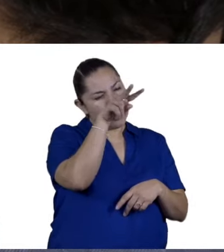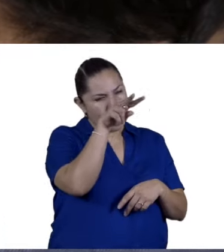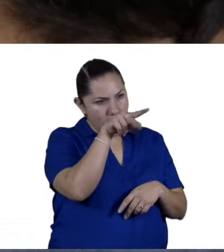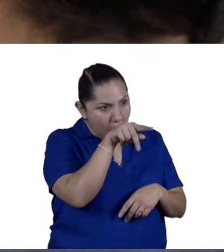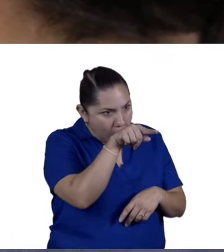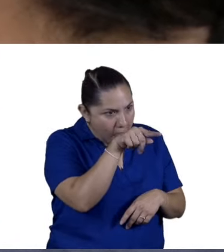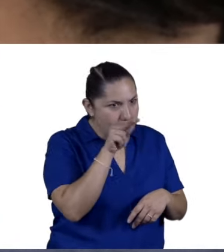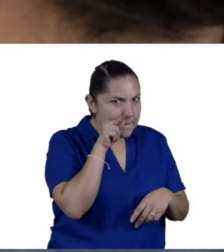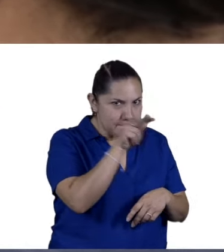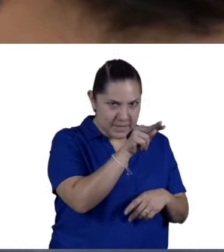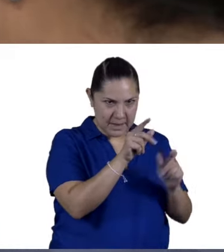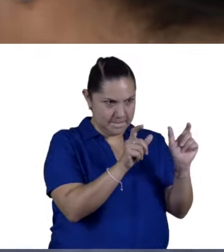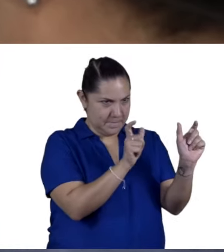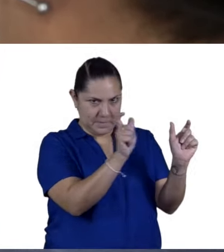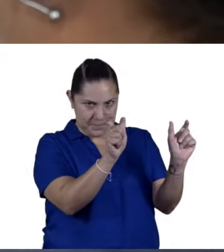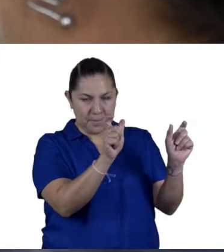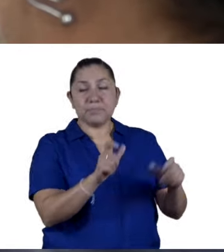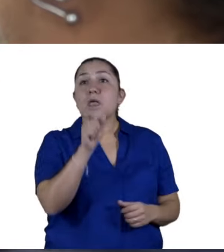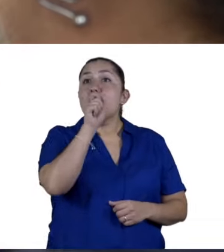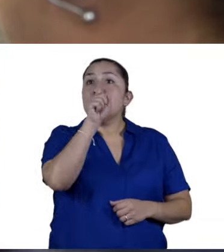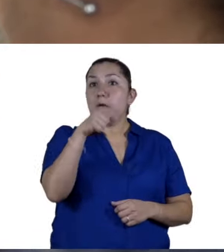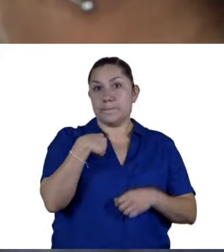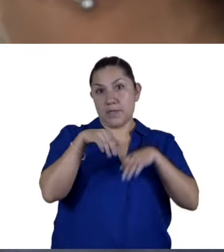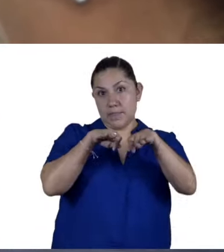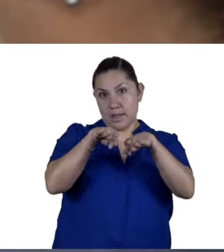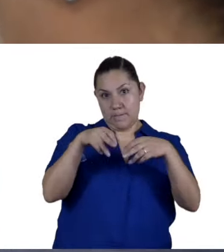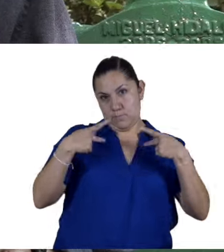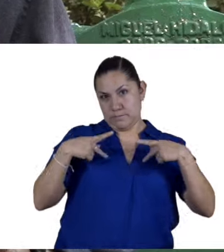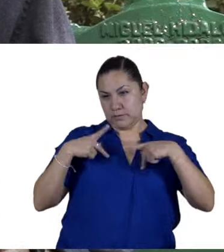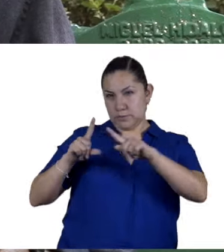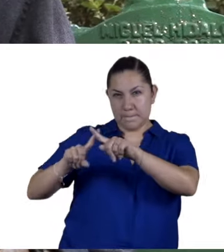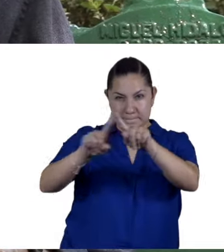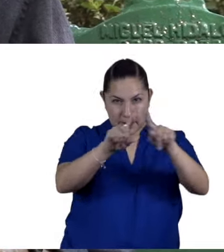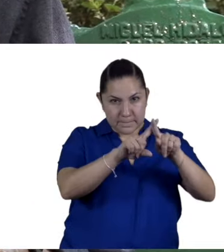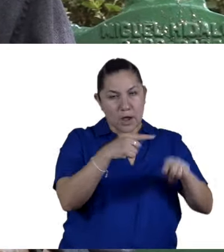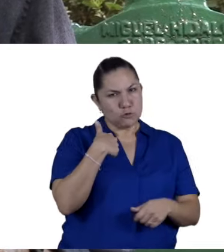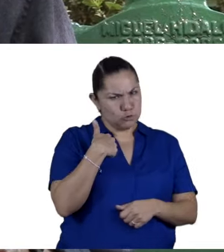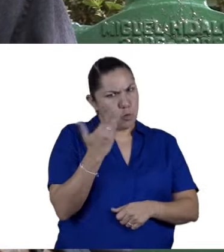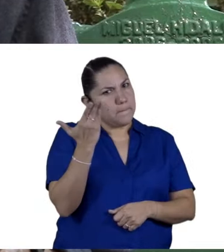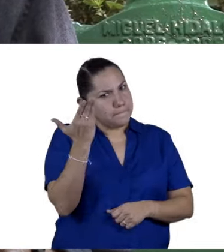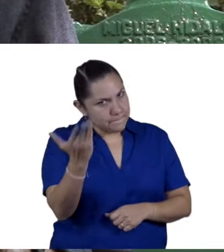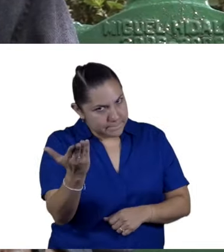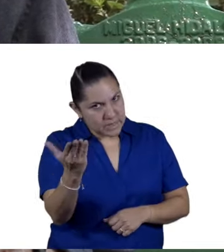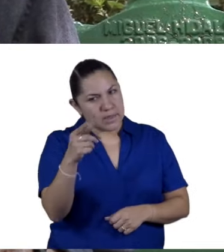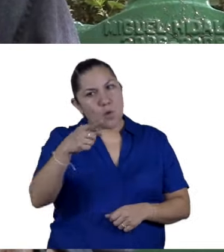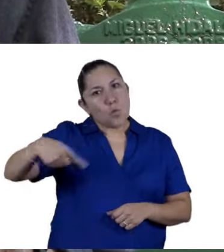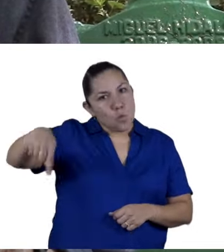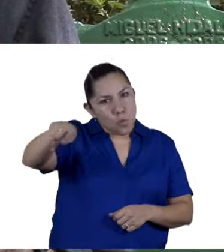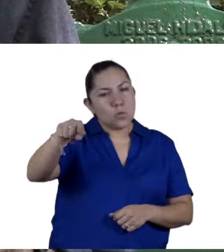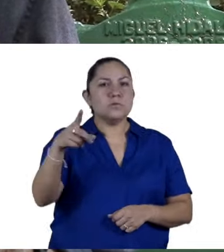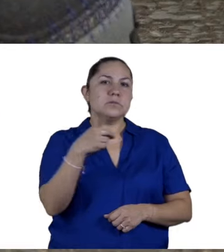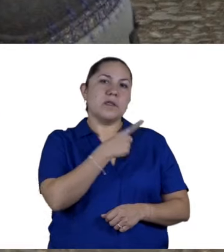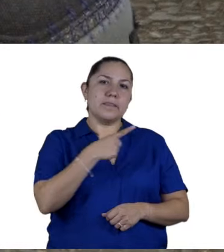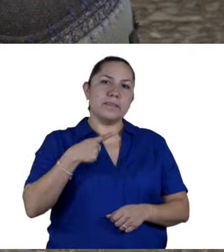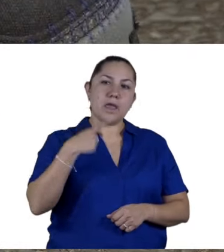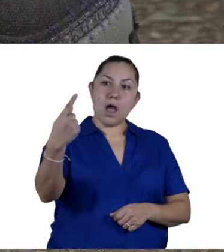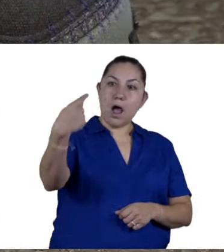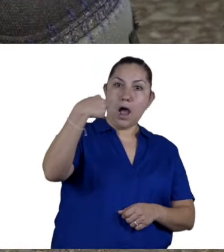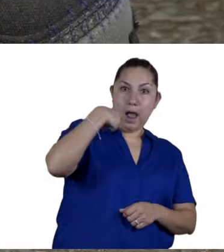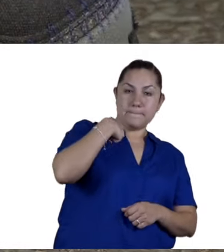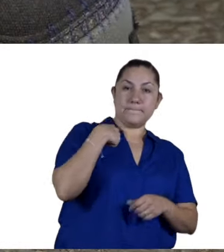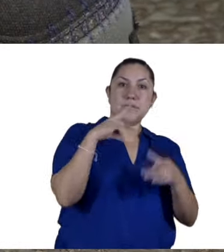Este, mis personas cercanas en el trabajo, pedirles que, que hagan un gran esfuerzo en hablarme